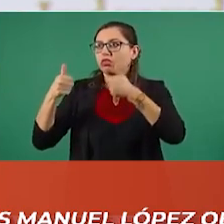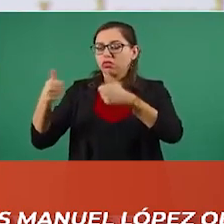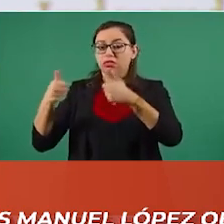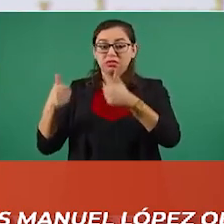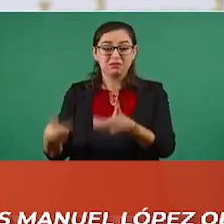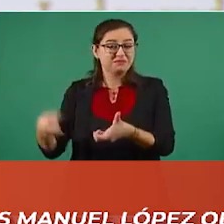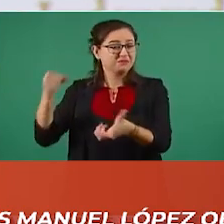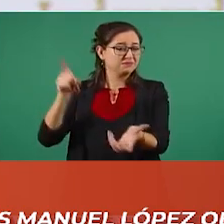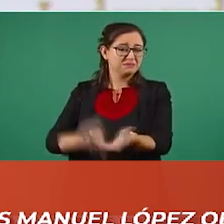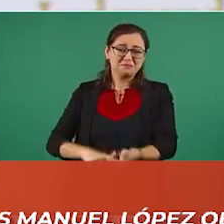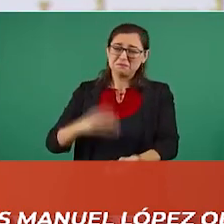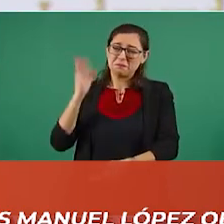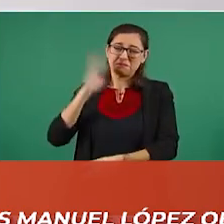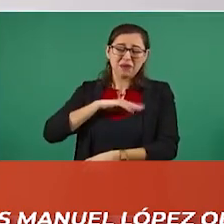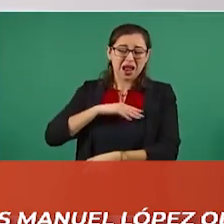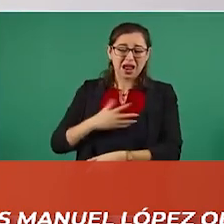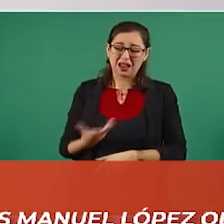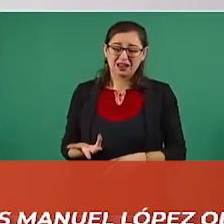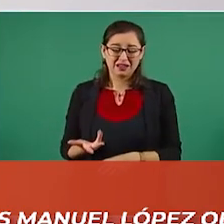tóxicos.